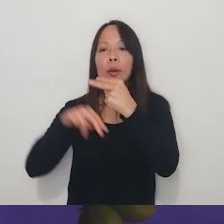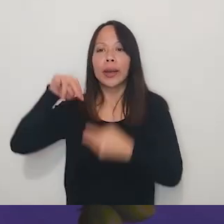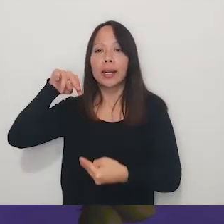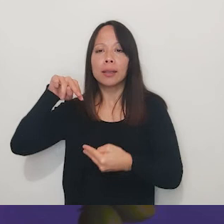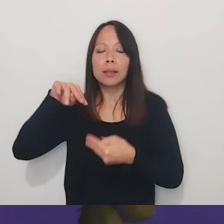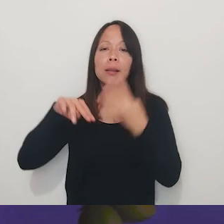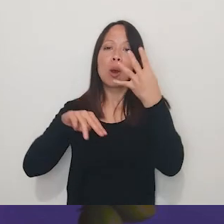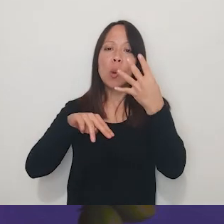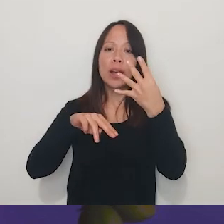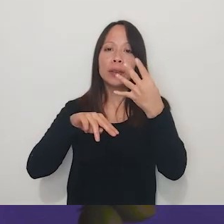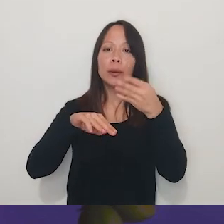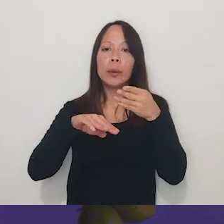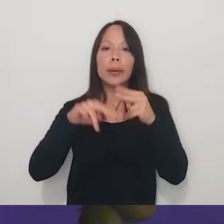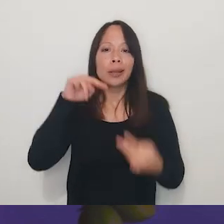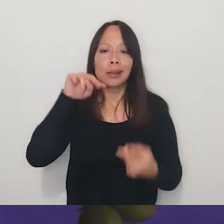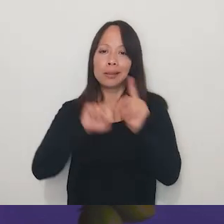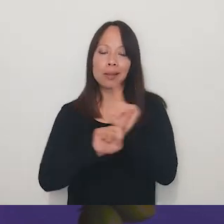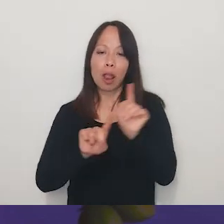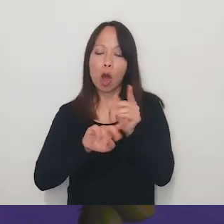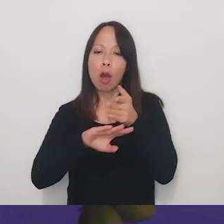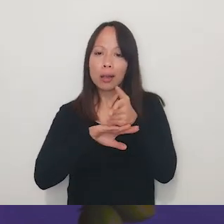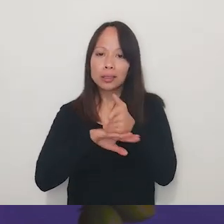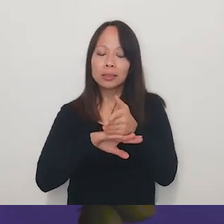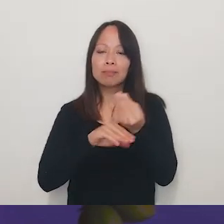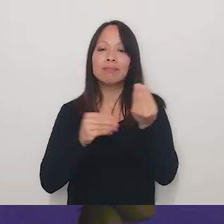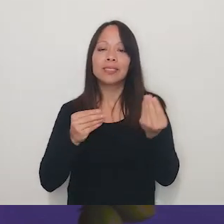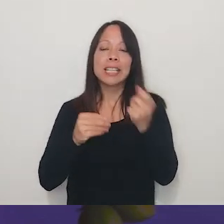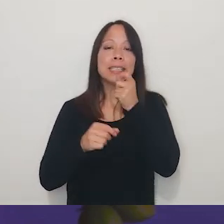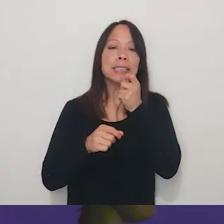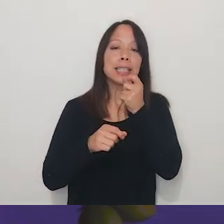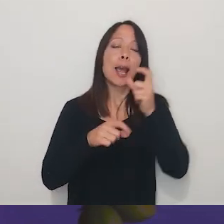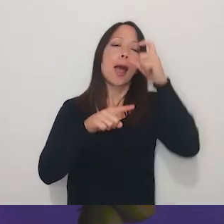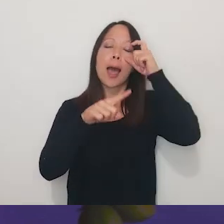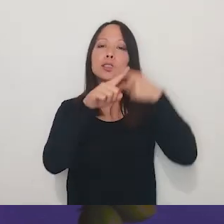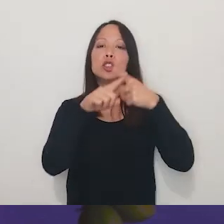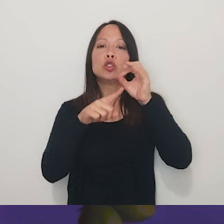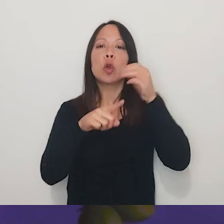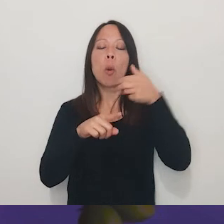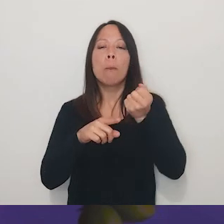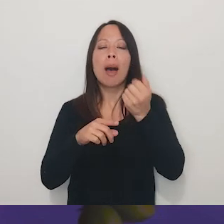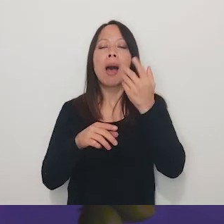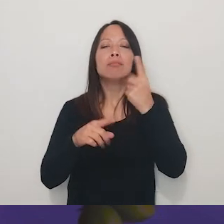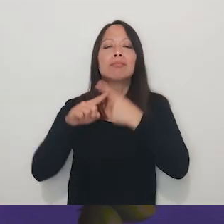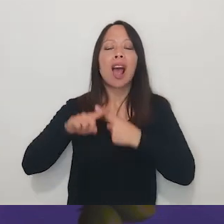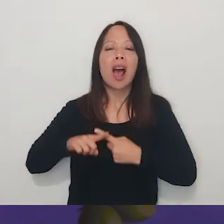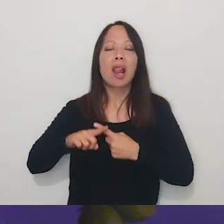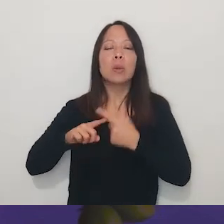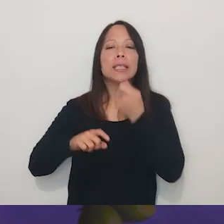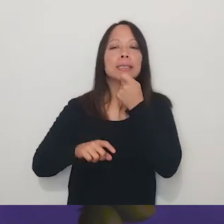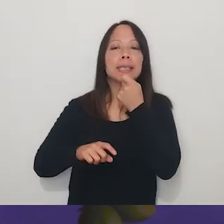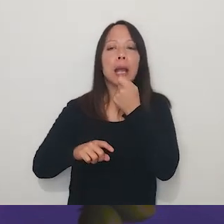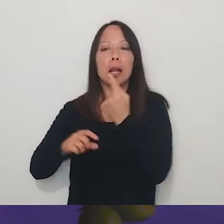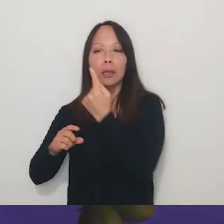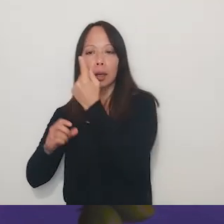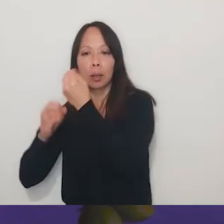no genetistas por lo menos, y el ahorro o sea, si uno hace antes un exoma, lo que se hacía ahí era calcular si hubiera hecho